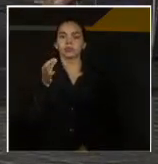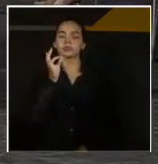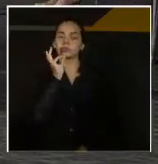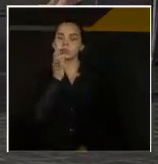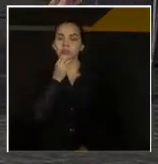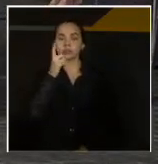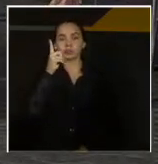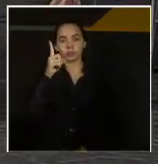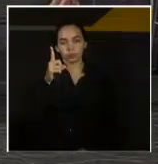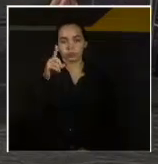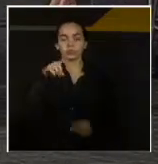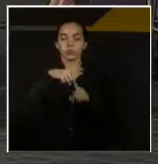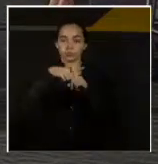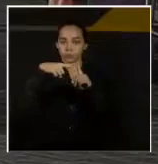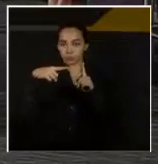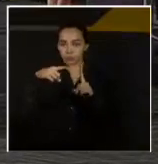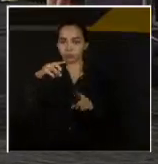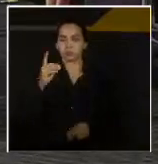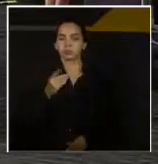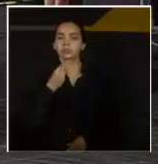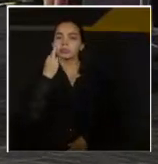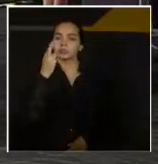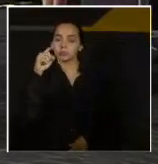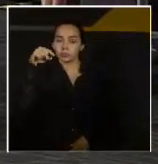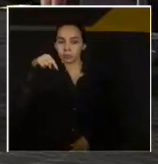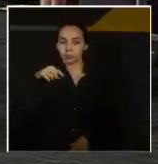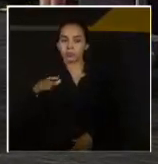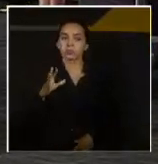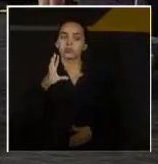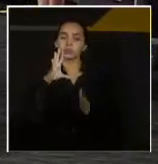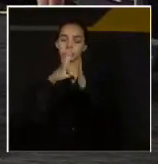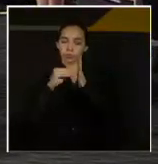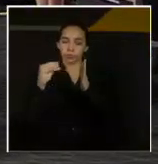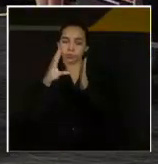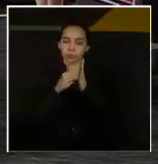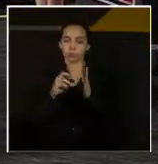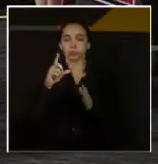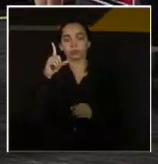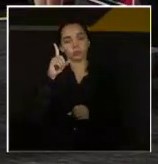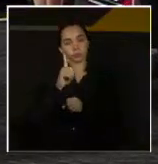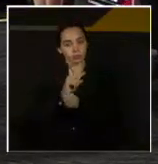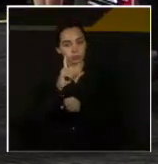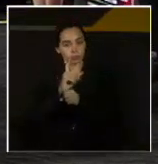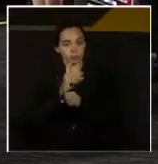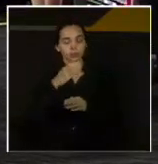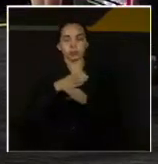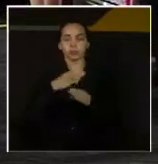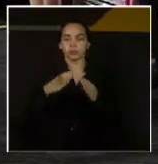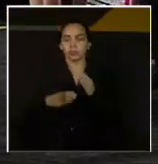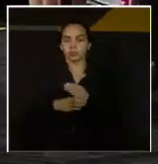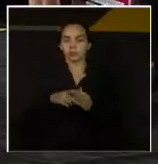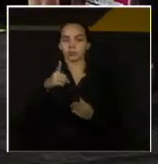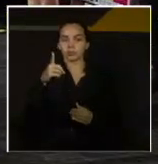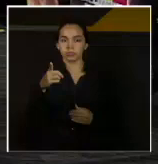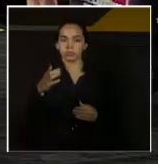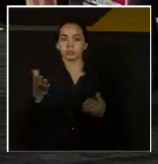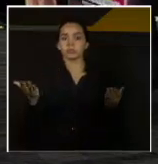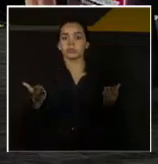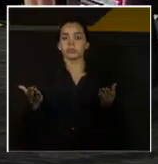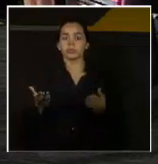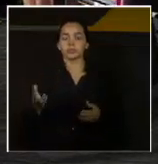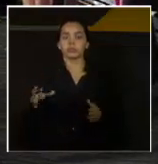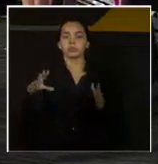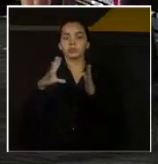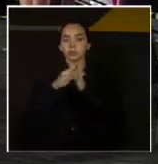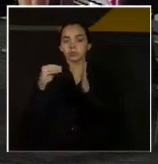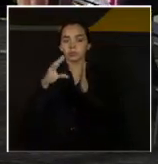1 minuto y medio para contestar esa réplica. Es importante decirles que si en el primer caso ustedes utilizan la réplica,